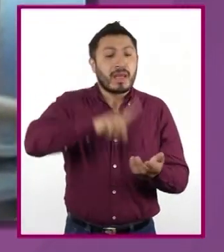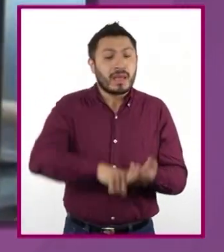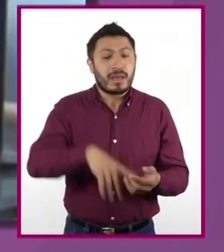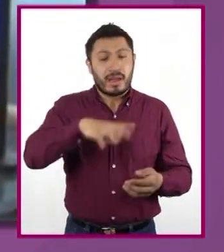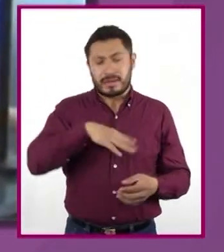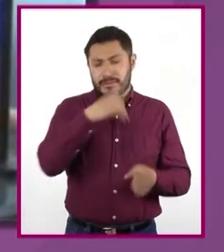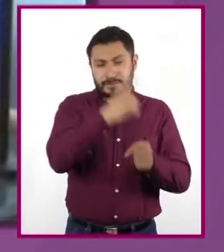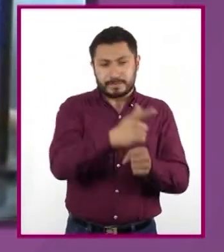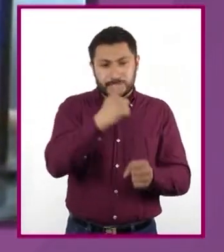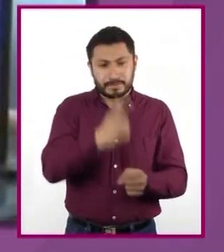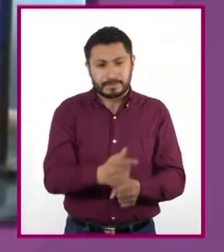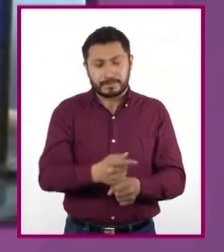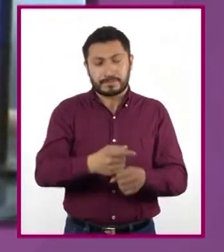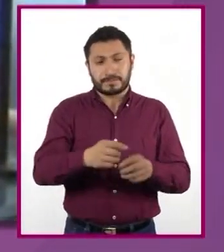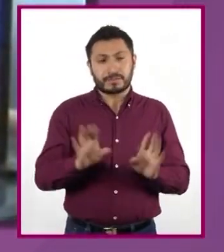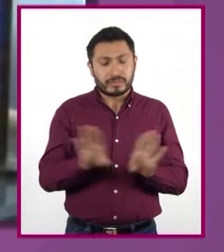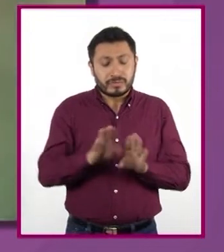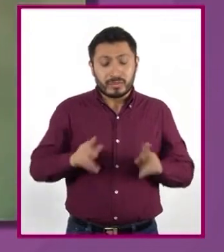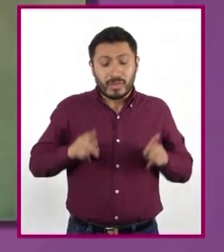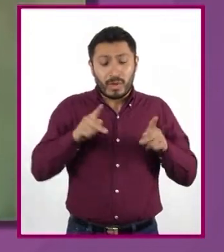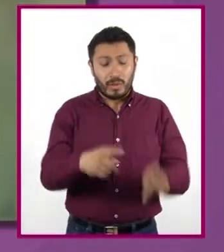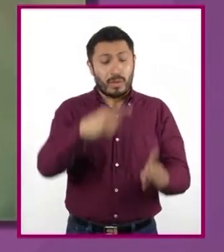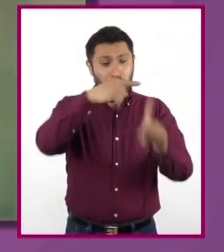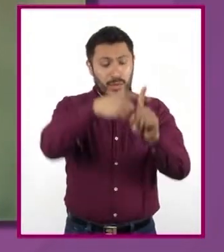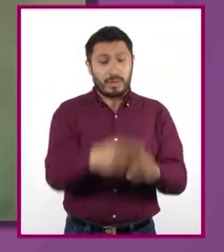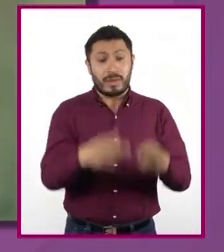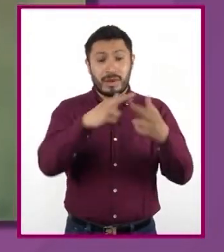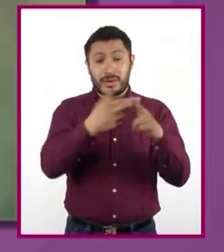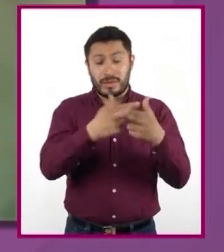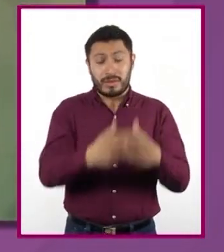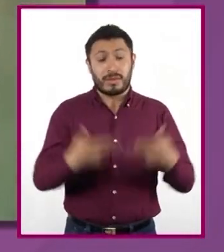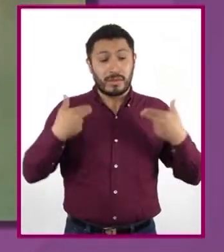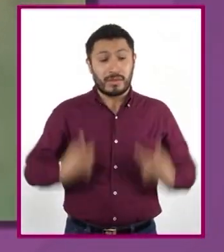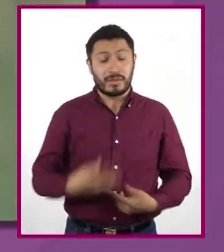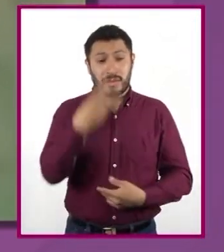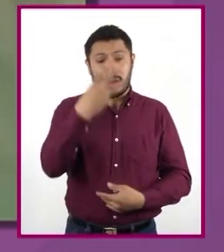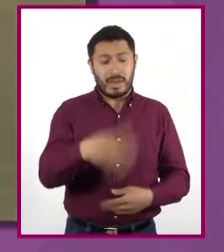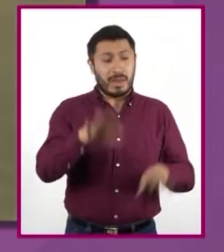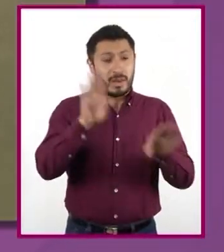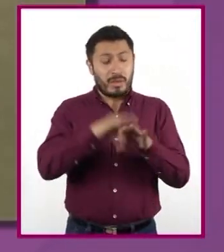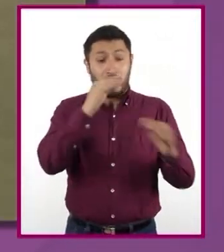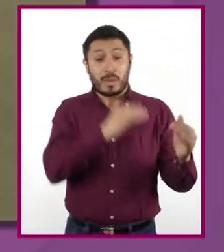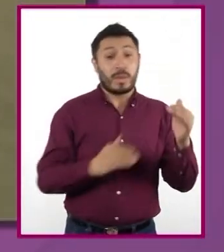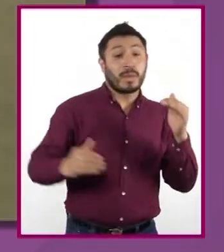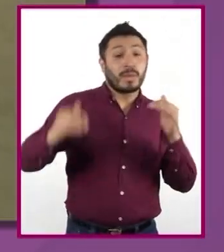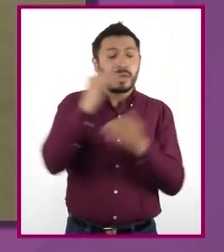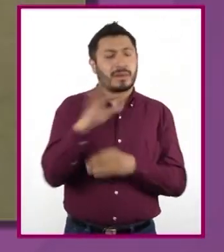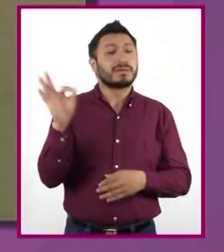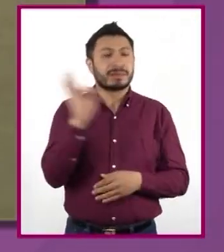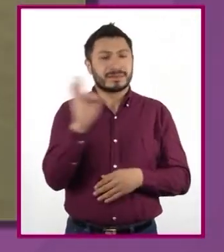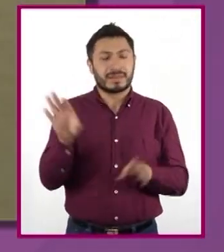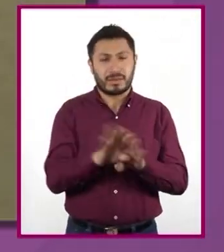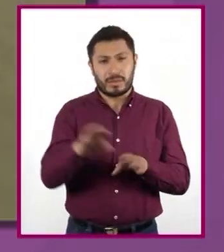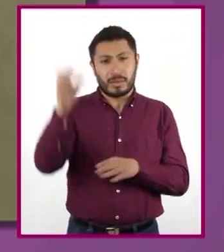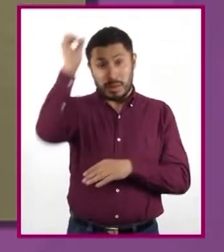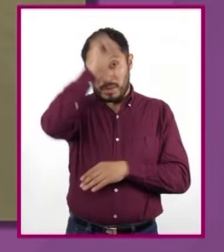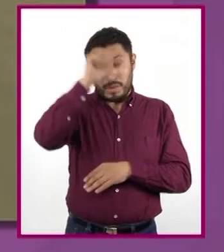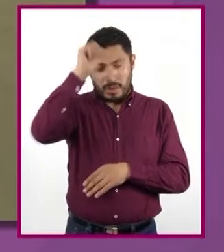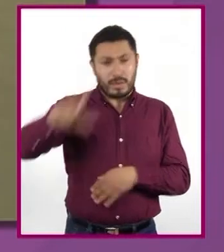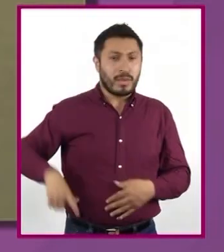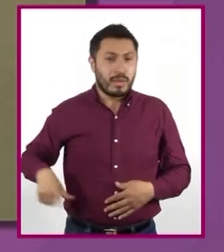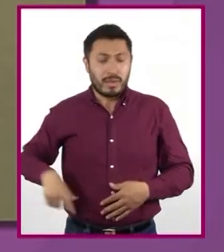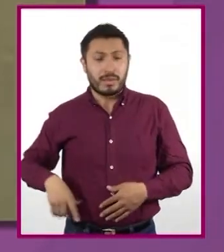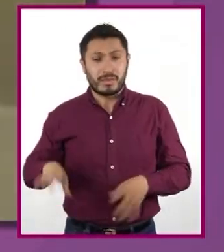fue encontrada una cripta con restos humanos. Eran 3 personajes de la más alta jerarquía, posiblemente sacerdotes